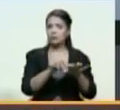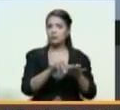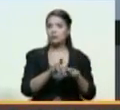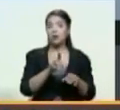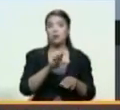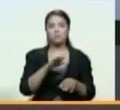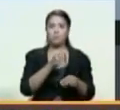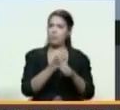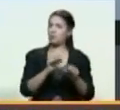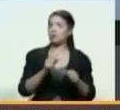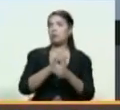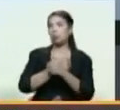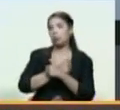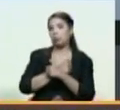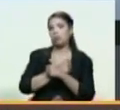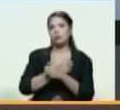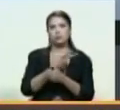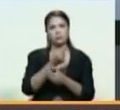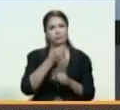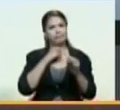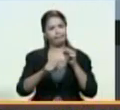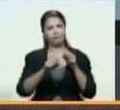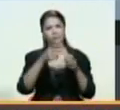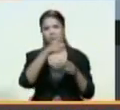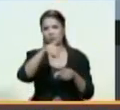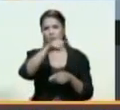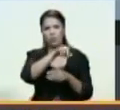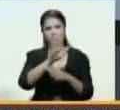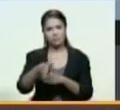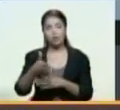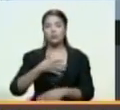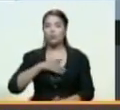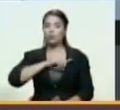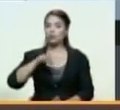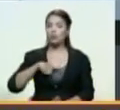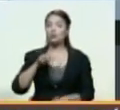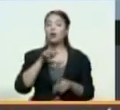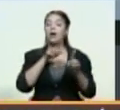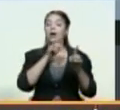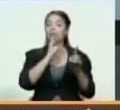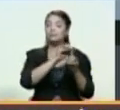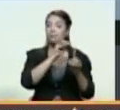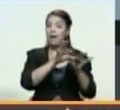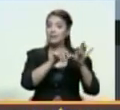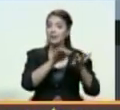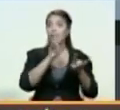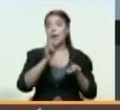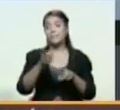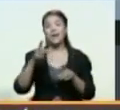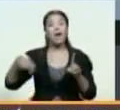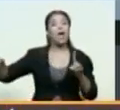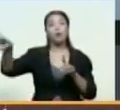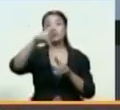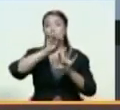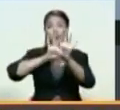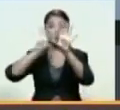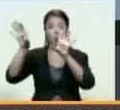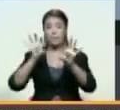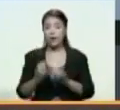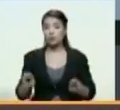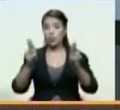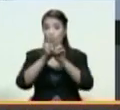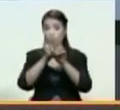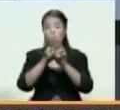brazos cruzados y no condenar estas acciones. Nosotros, no solo al secretario general, también a la Asamblea General de Naciones Unidas,